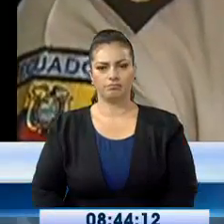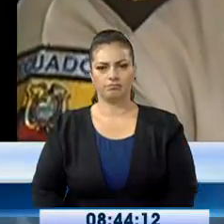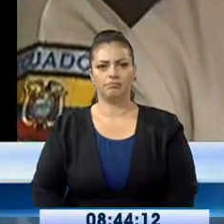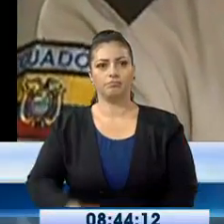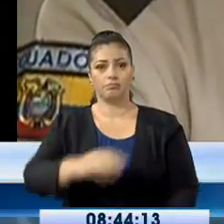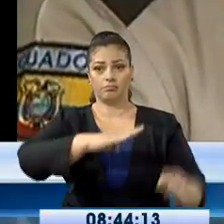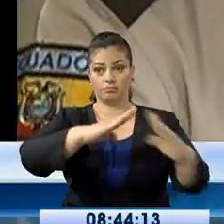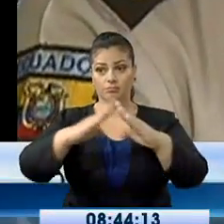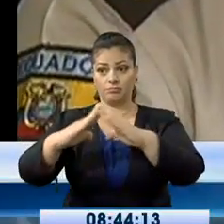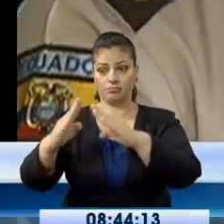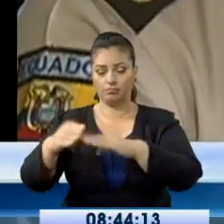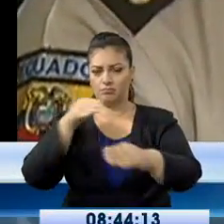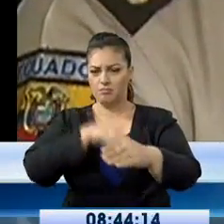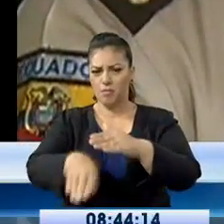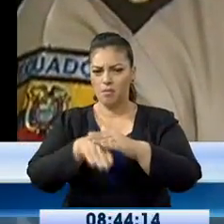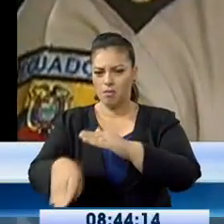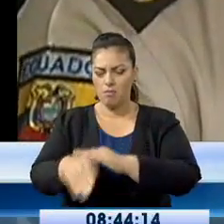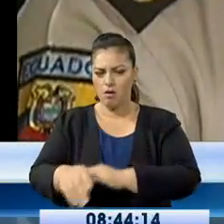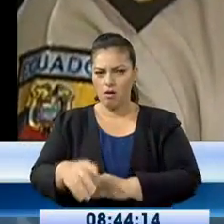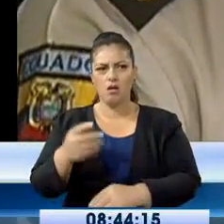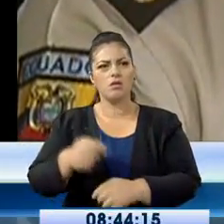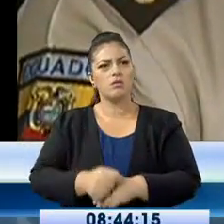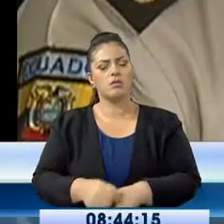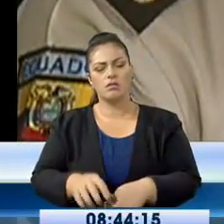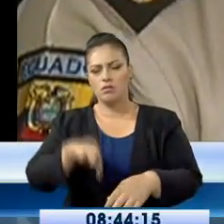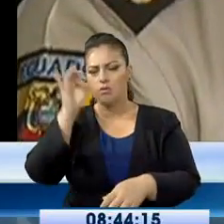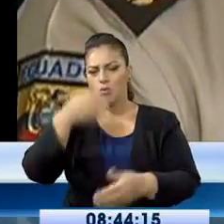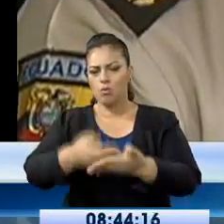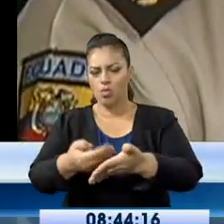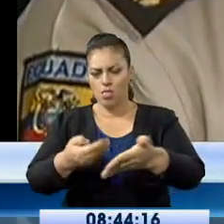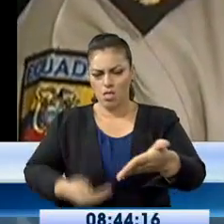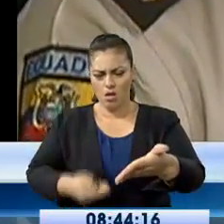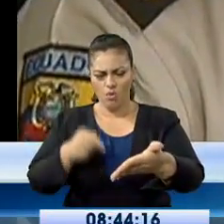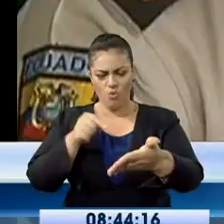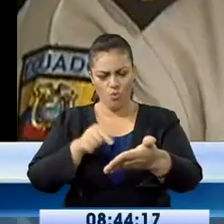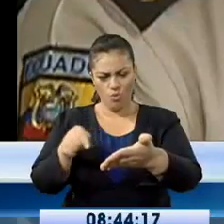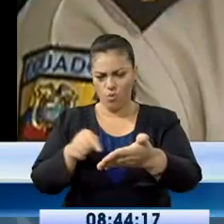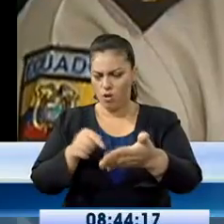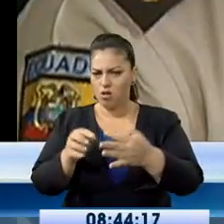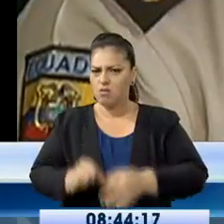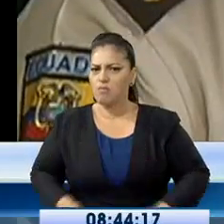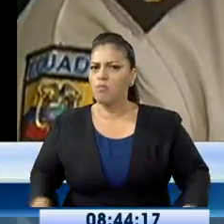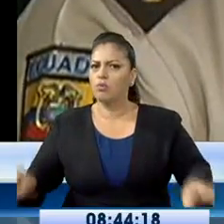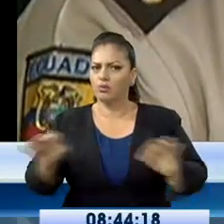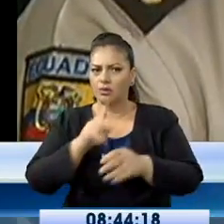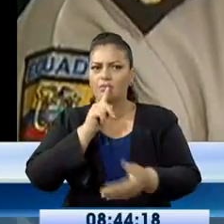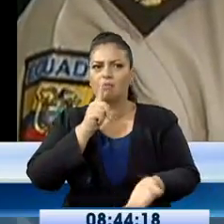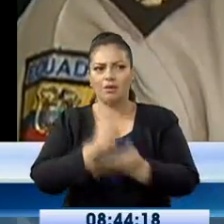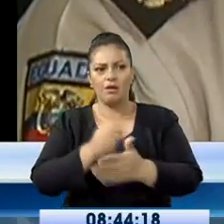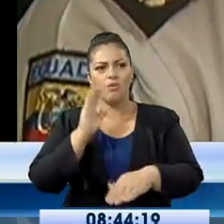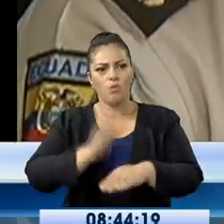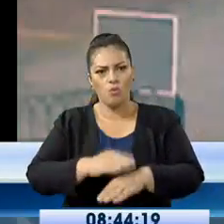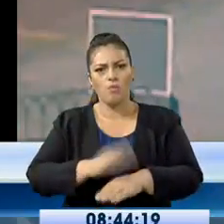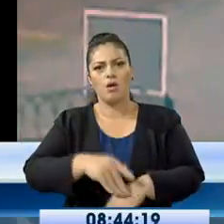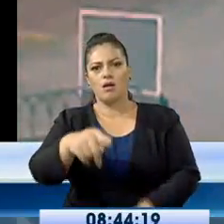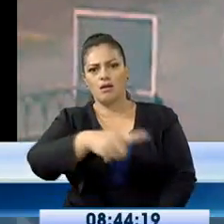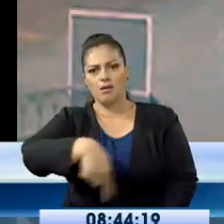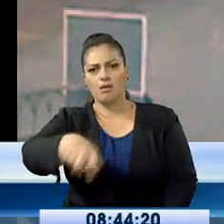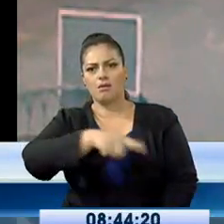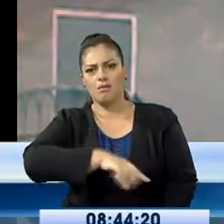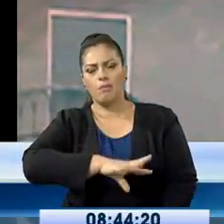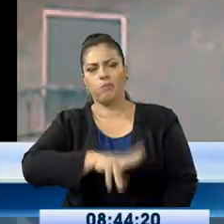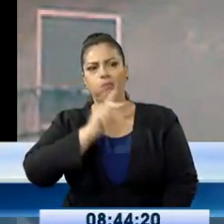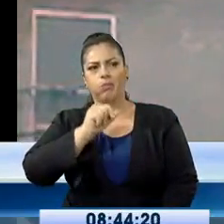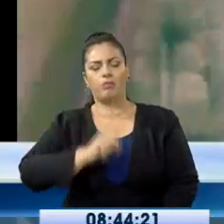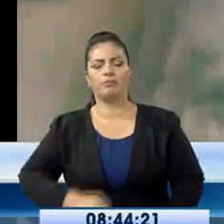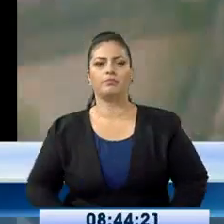inmuebles documentación importante, precisamente documentación que prueba su participación en estos hechos delictivos. Debido a que el hecho de